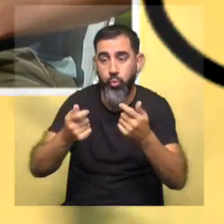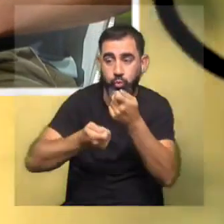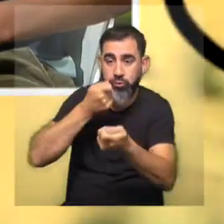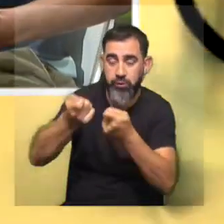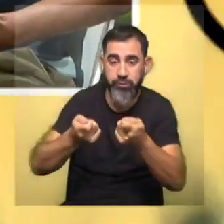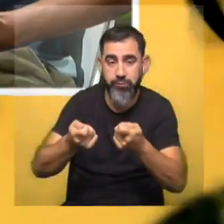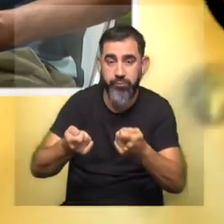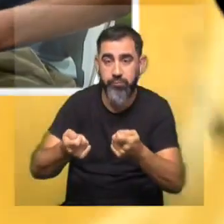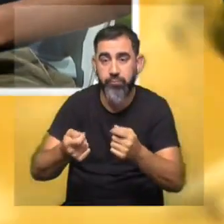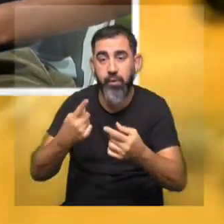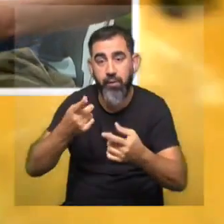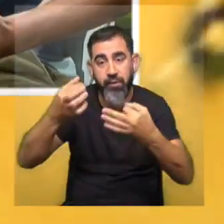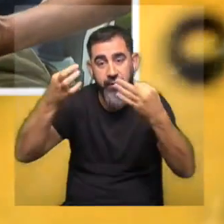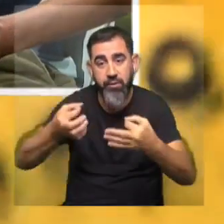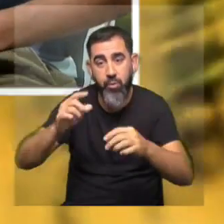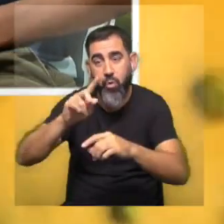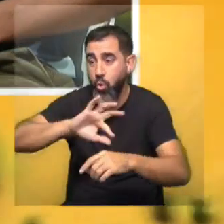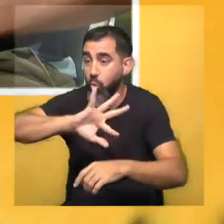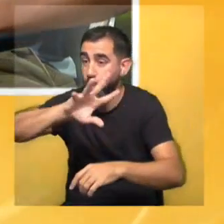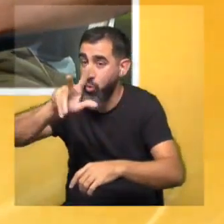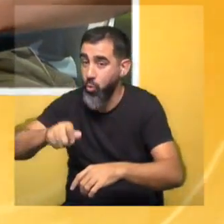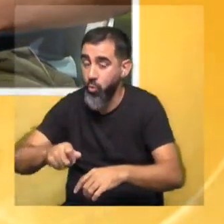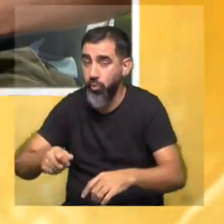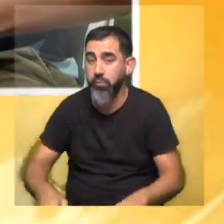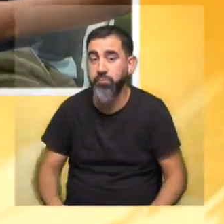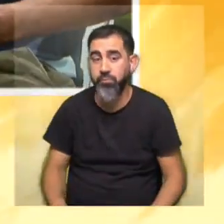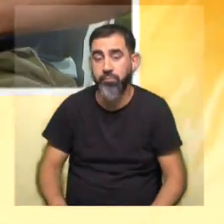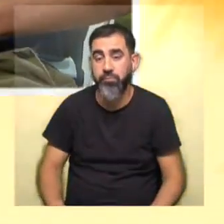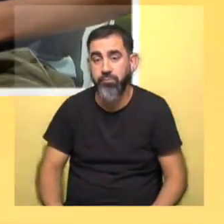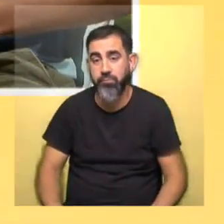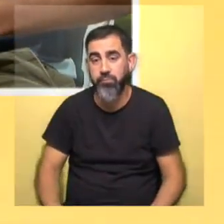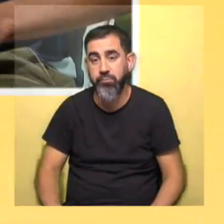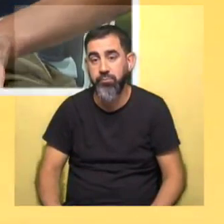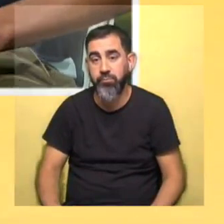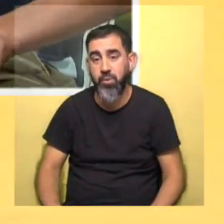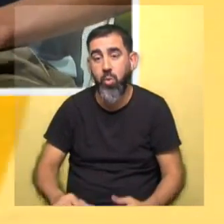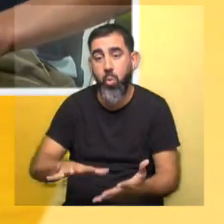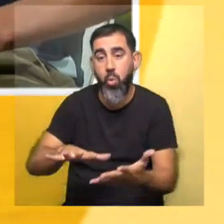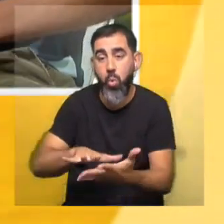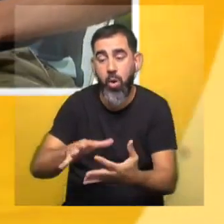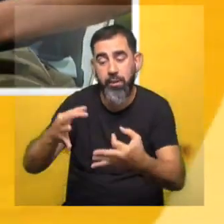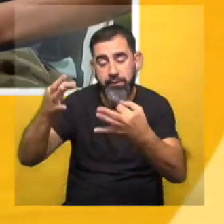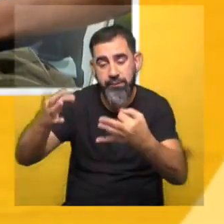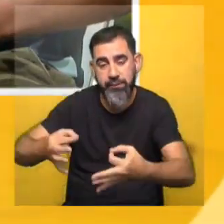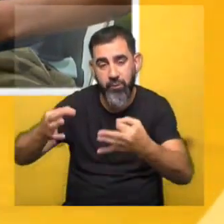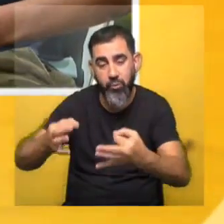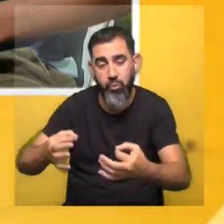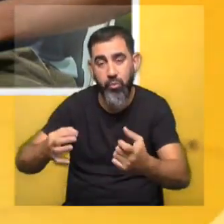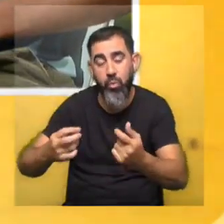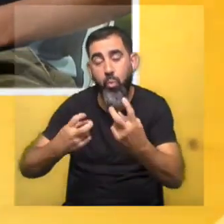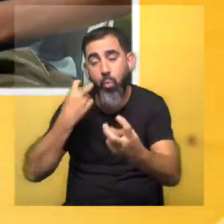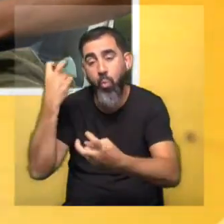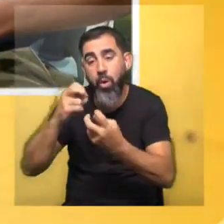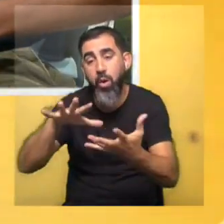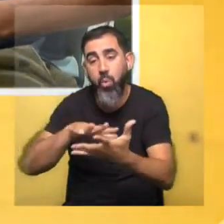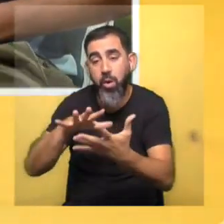y tenés que estar seguro de que no te los van a robar. Entonces, estos lugares sabemos que son seguros y bueno, estamos buscando lugares